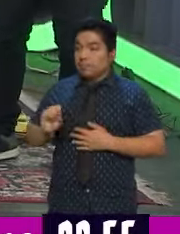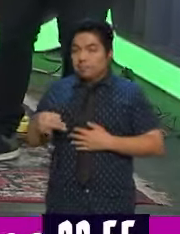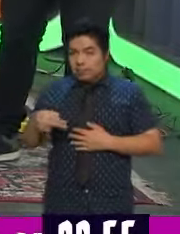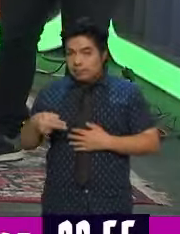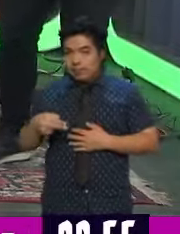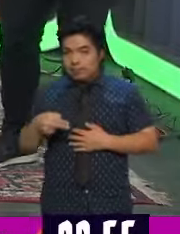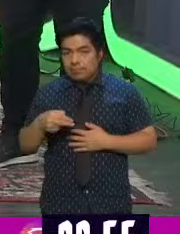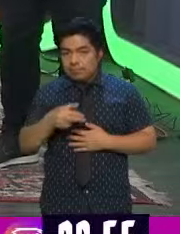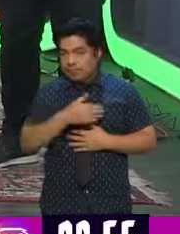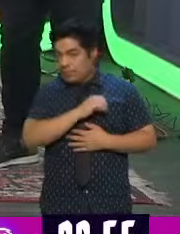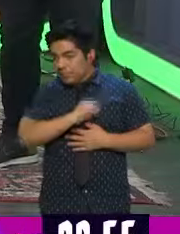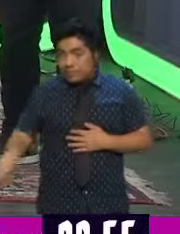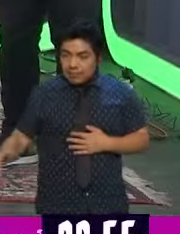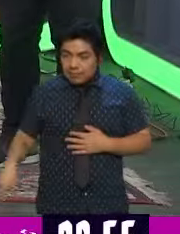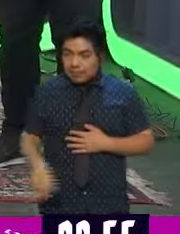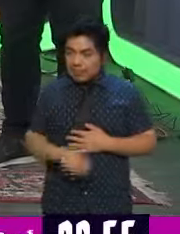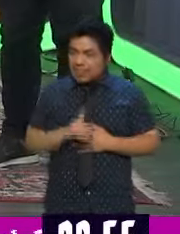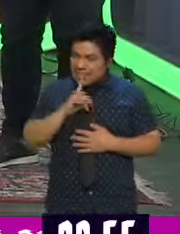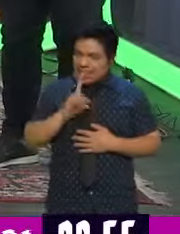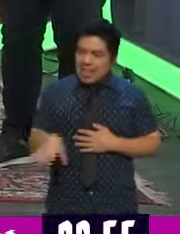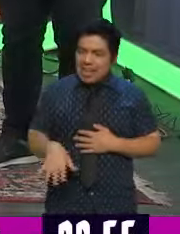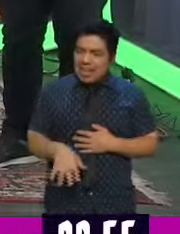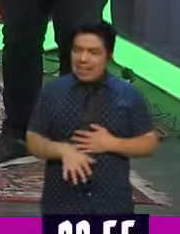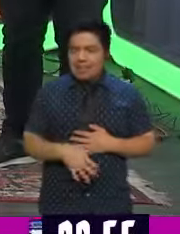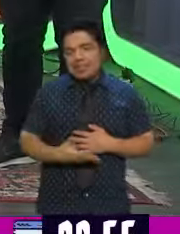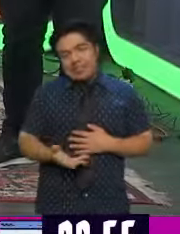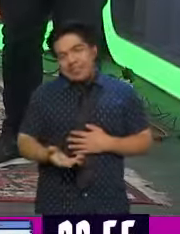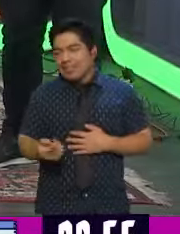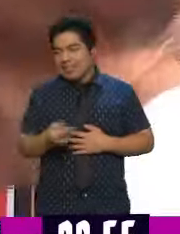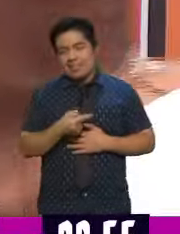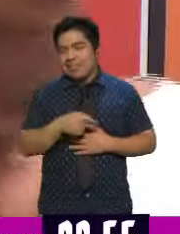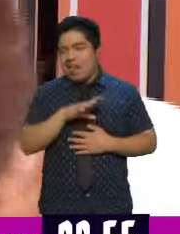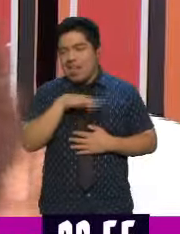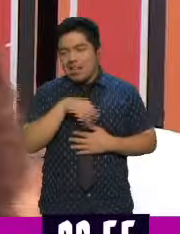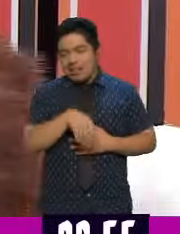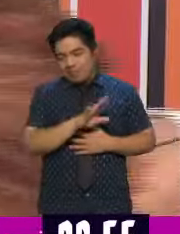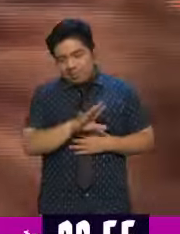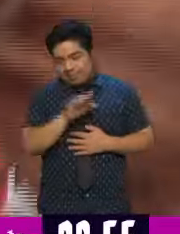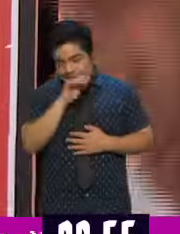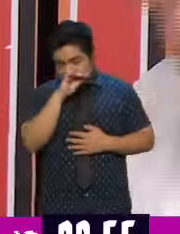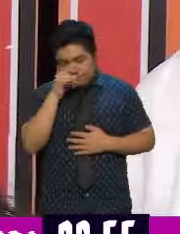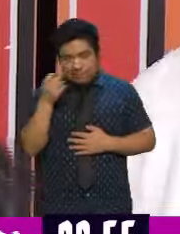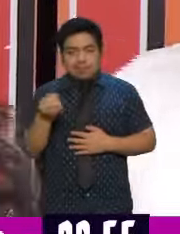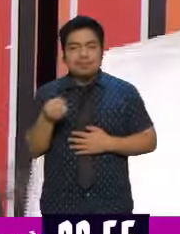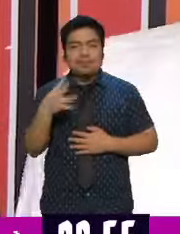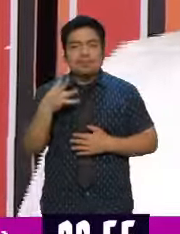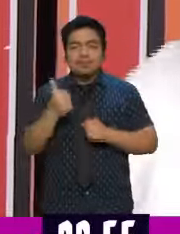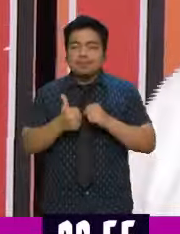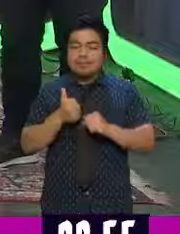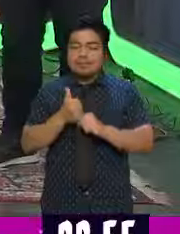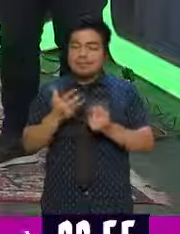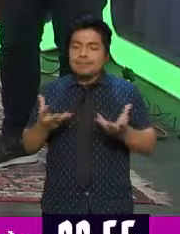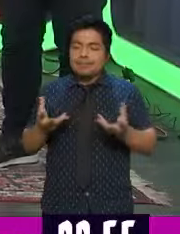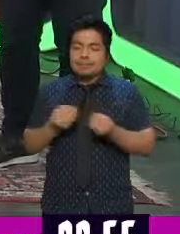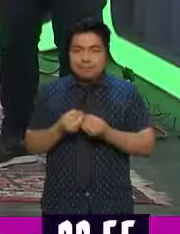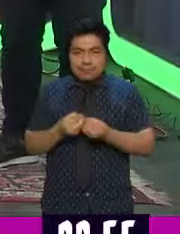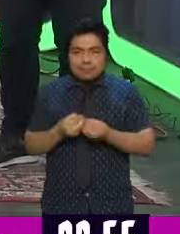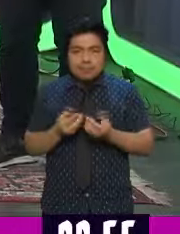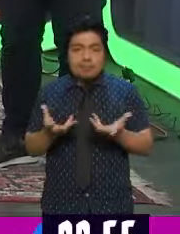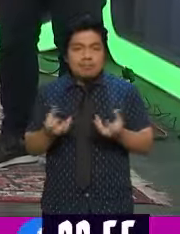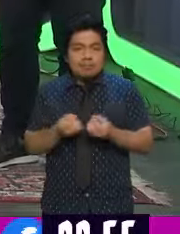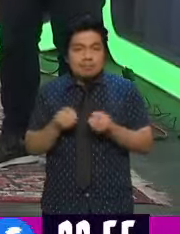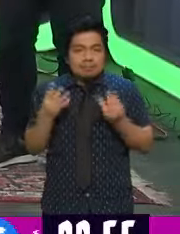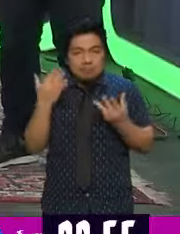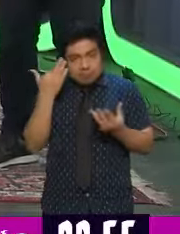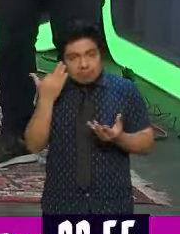sabía que... No, pues sí, está buena. Está bien, no está le bien. Hagan caso. Cada quien. Oiga, sí, ¿cuánto sí. tiempo lleva tocando junto ya Dimensión